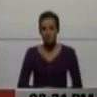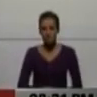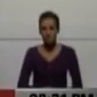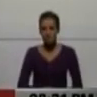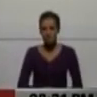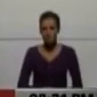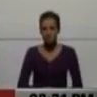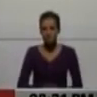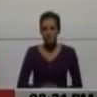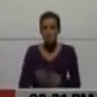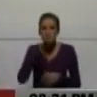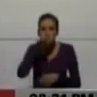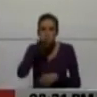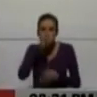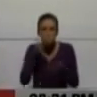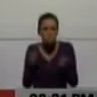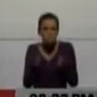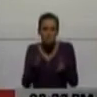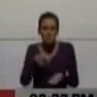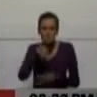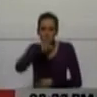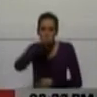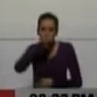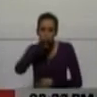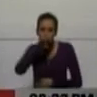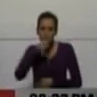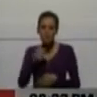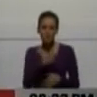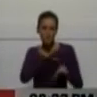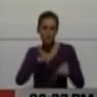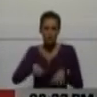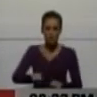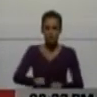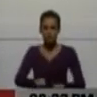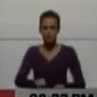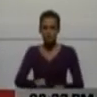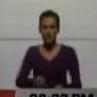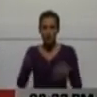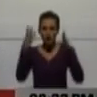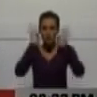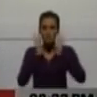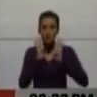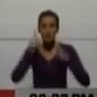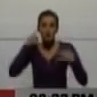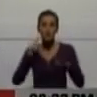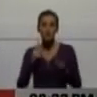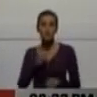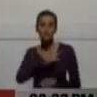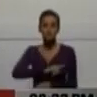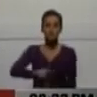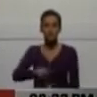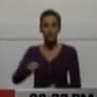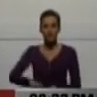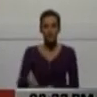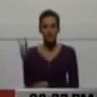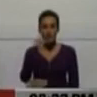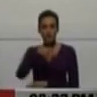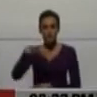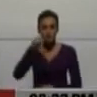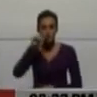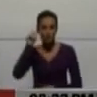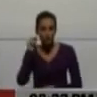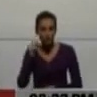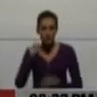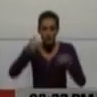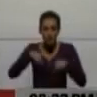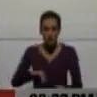Un cachorrito, pues. Cachorrito al imperialismo. Almagro. Y cree que va a venir a darnos órdenes a los venezolanos, a los